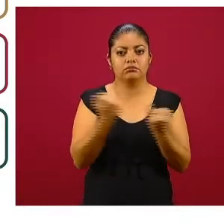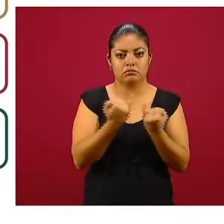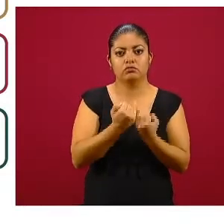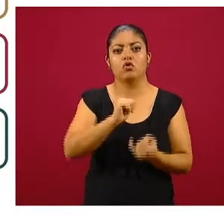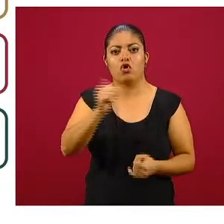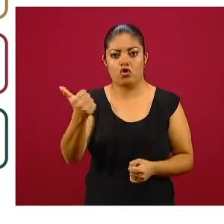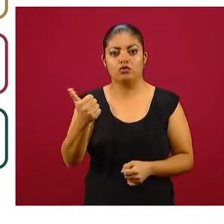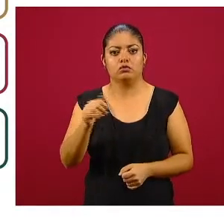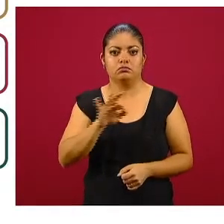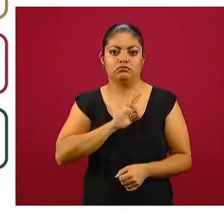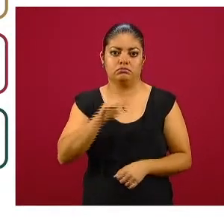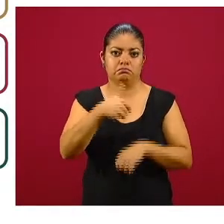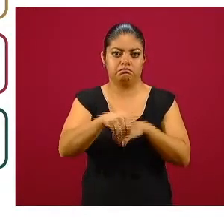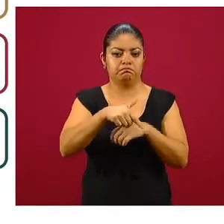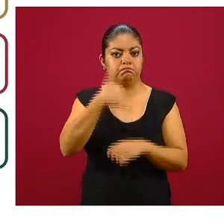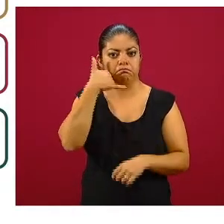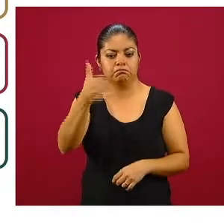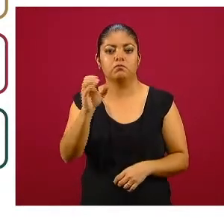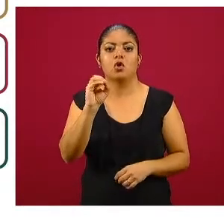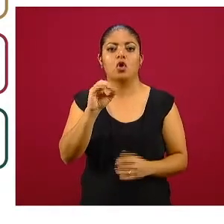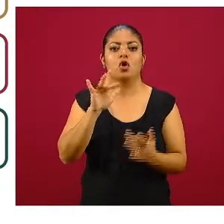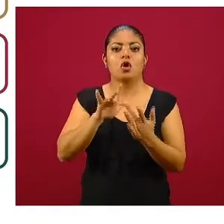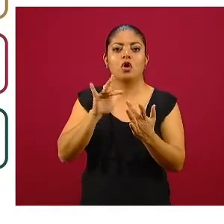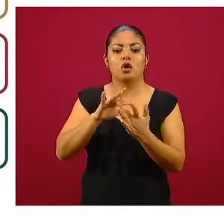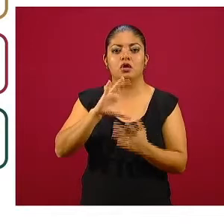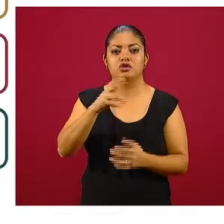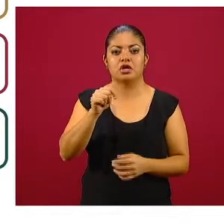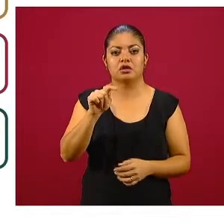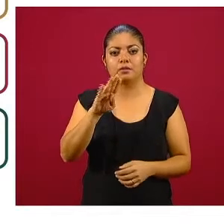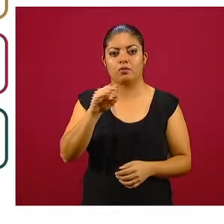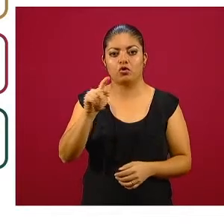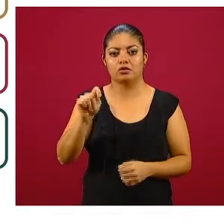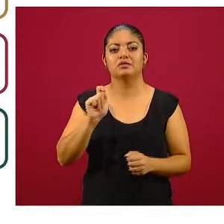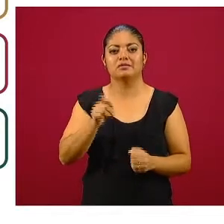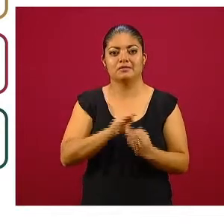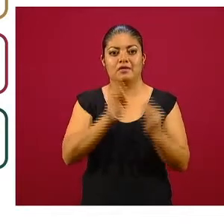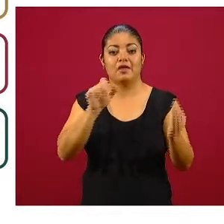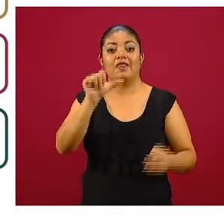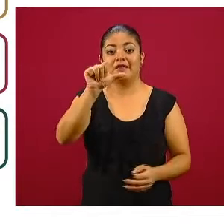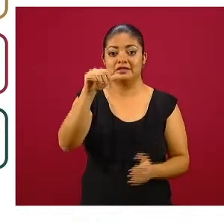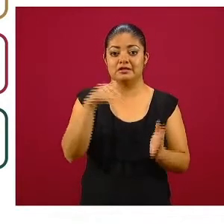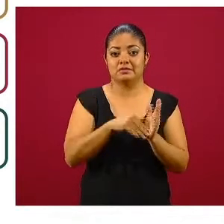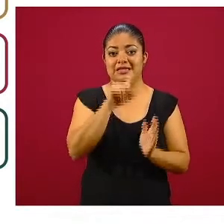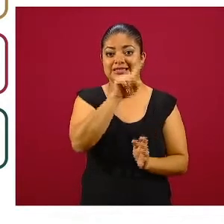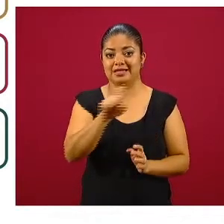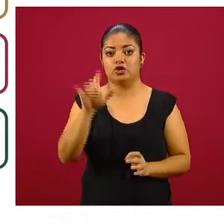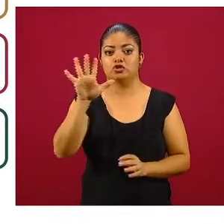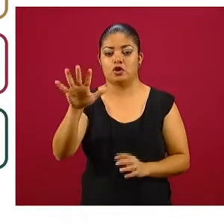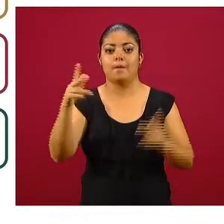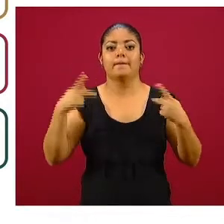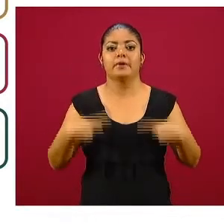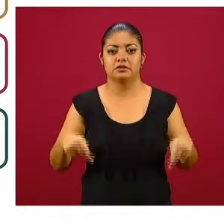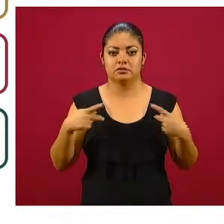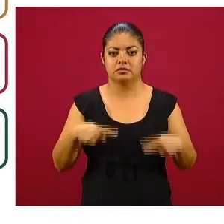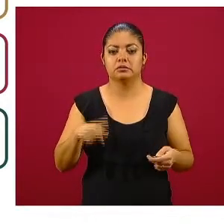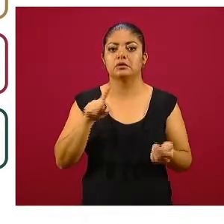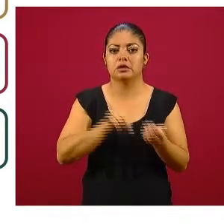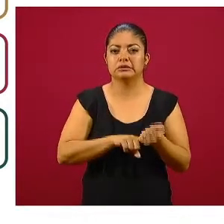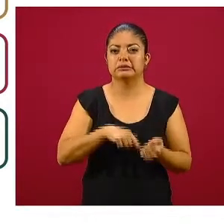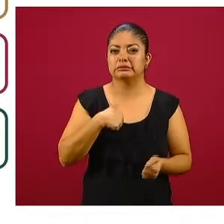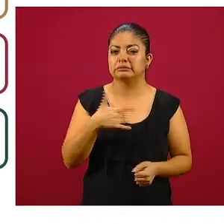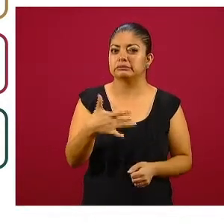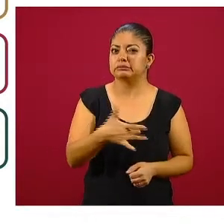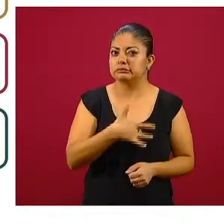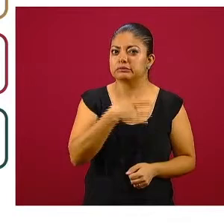como el teléfono o el chatbot de Susana Distancia. 16,105 personas se reportaron como con